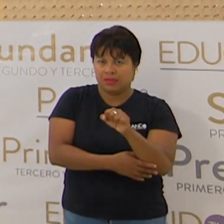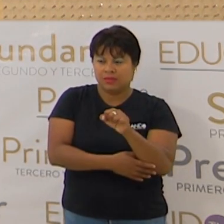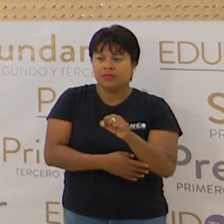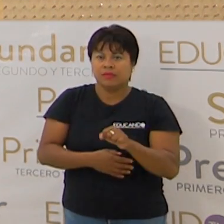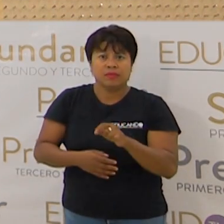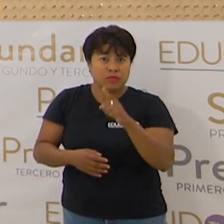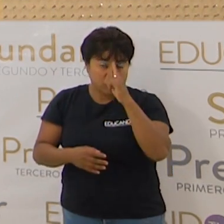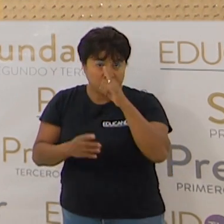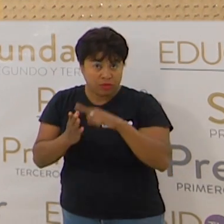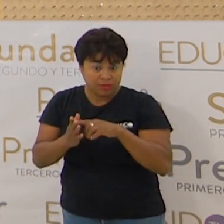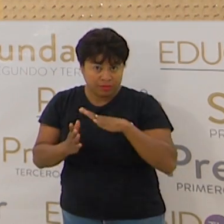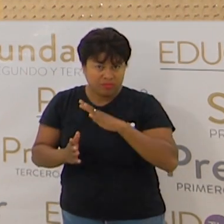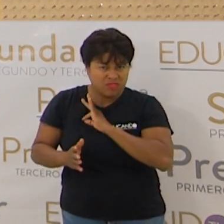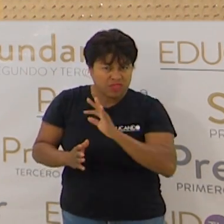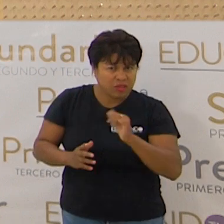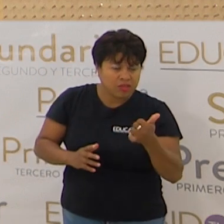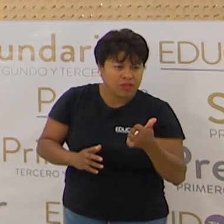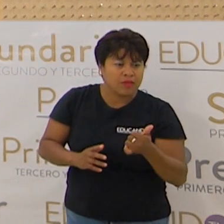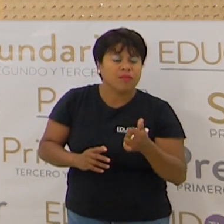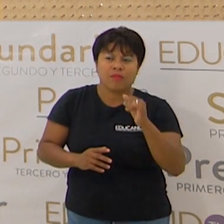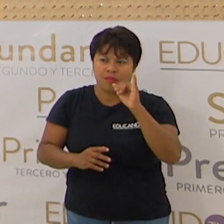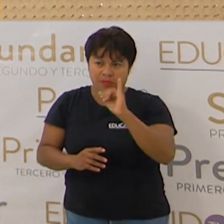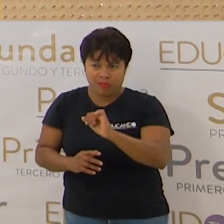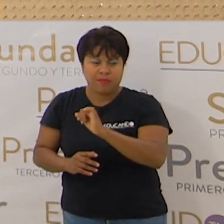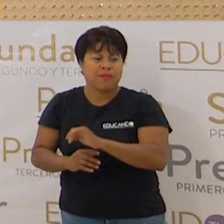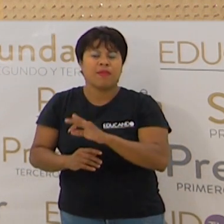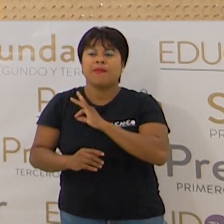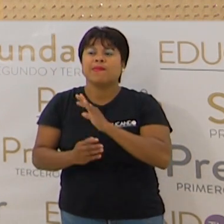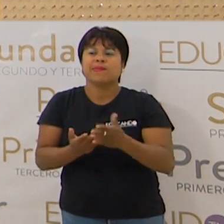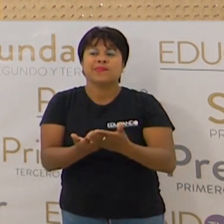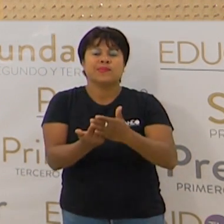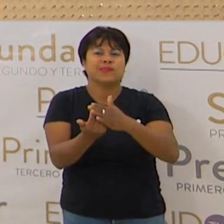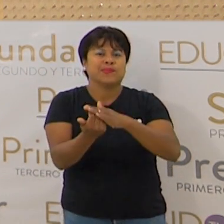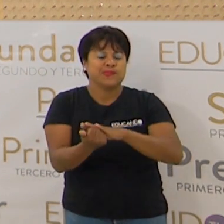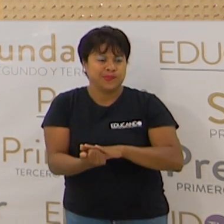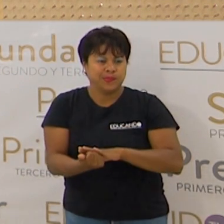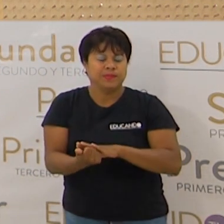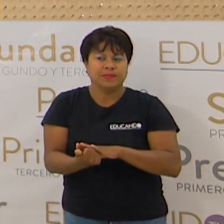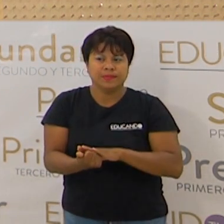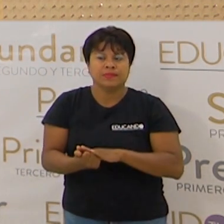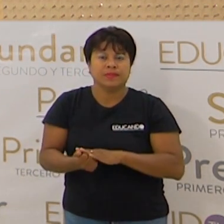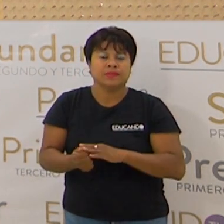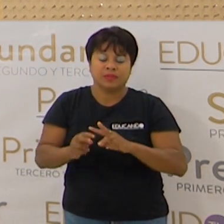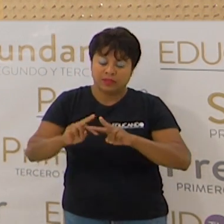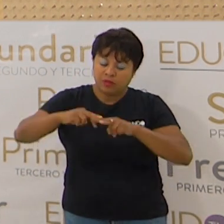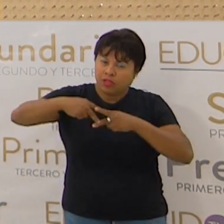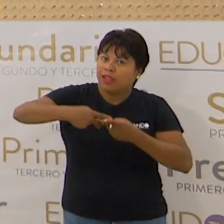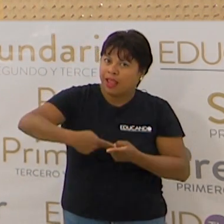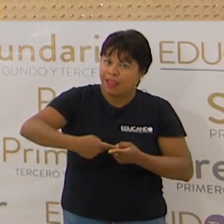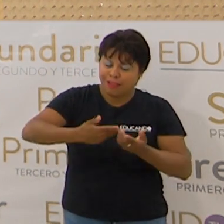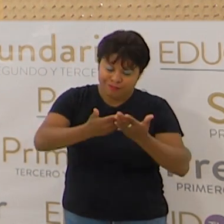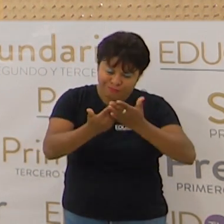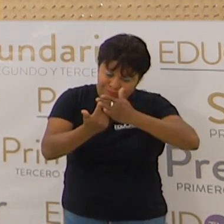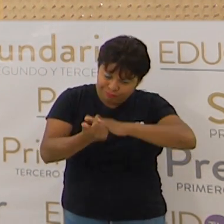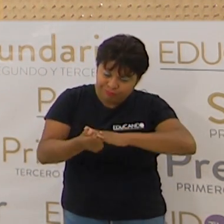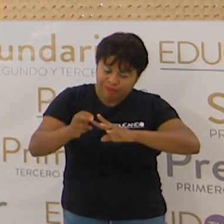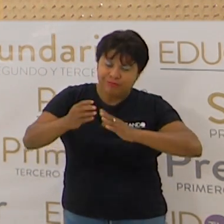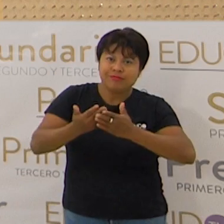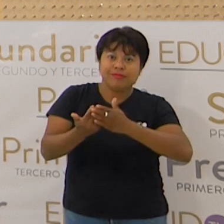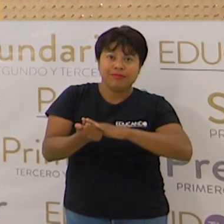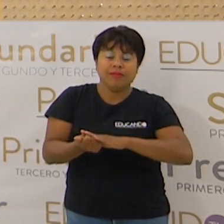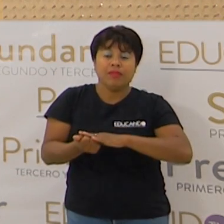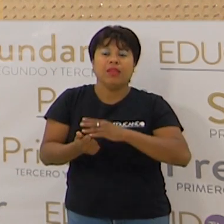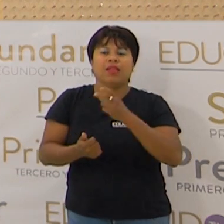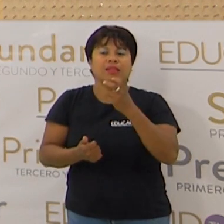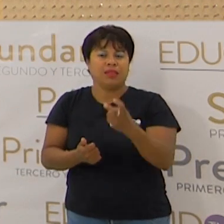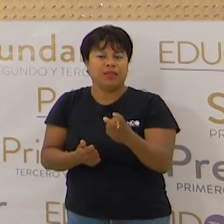simetría. ¿Crees que salga otro? Claro que sí. Vamos a doblarlo del lado contrario. Y del lado